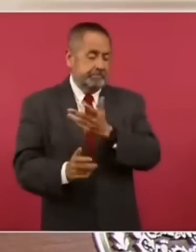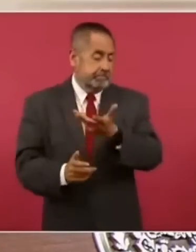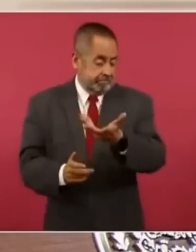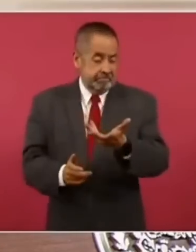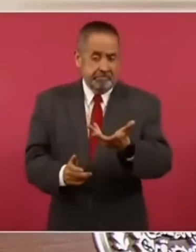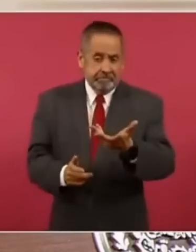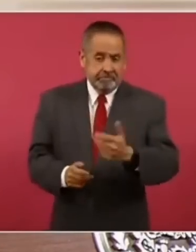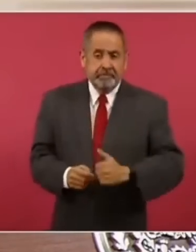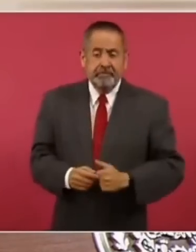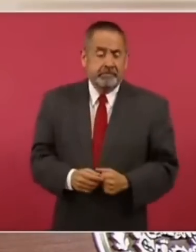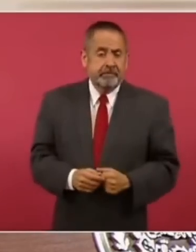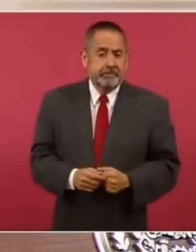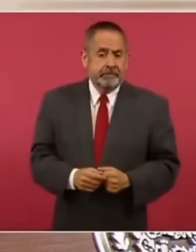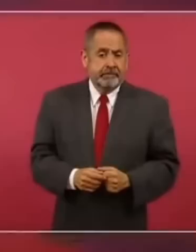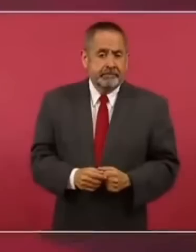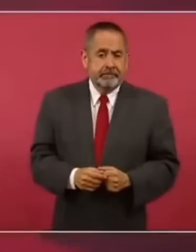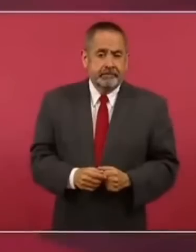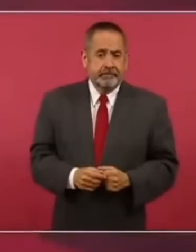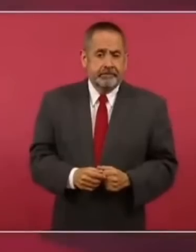pues